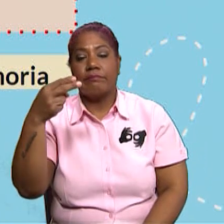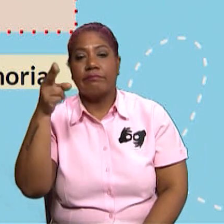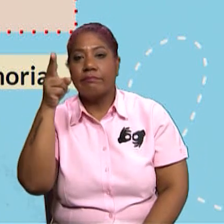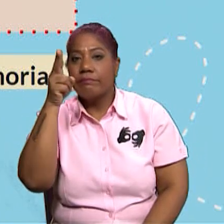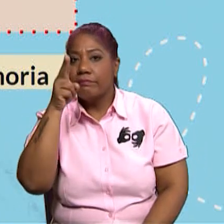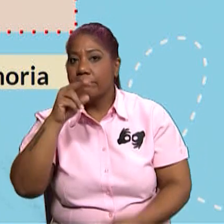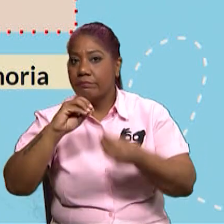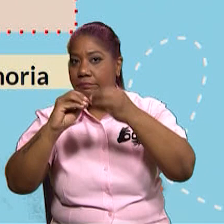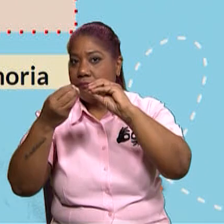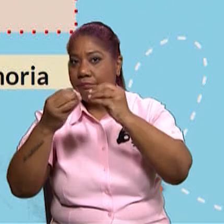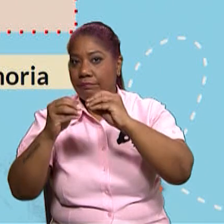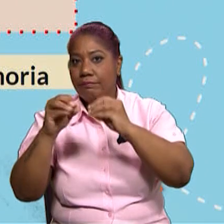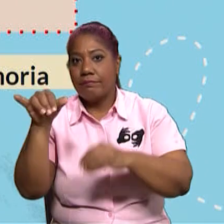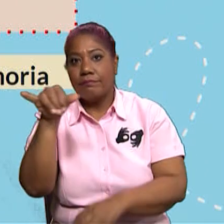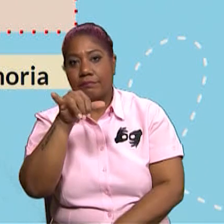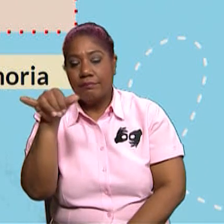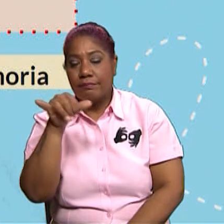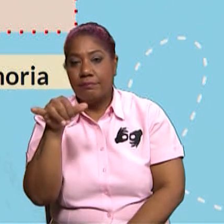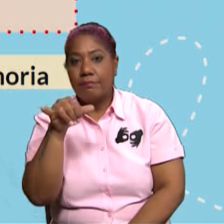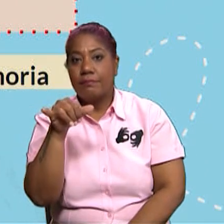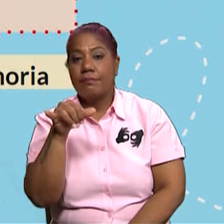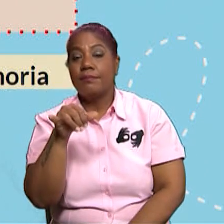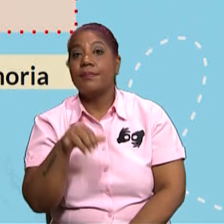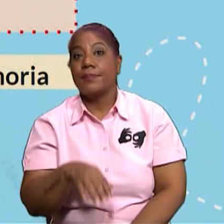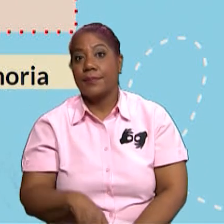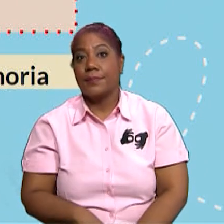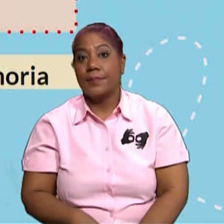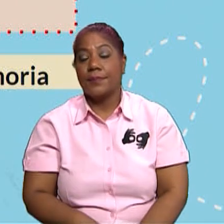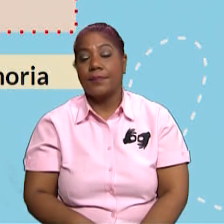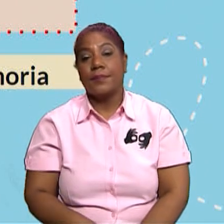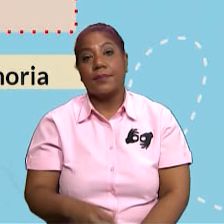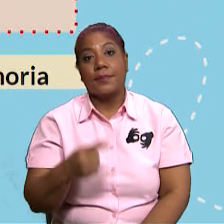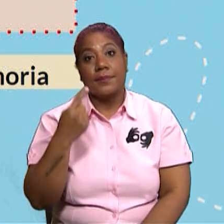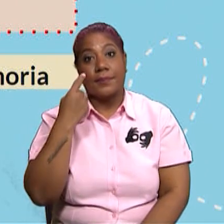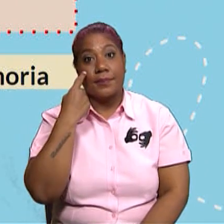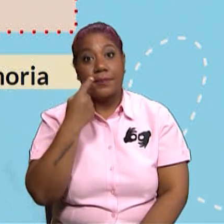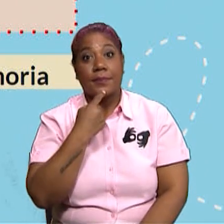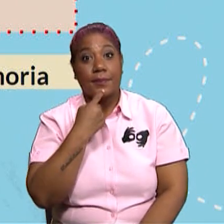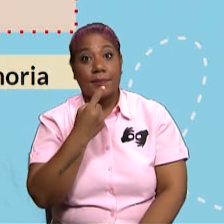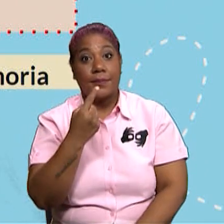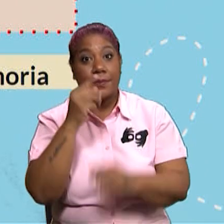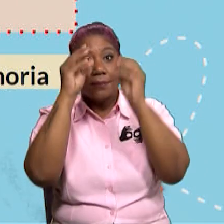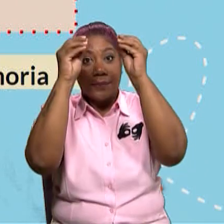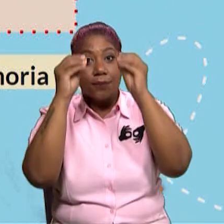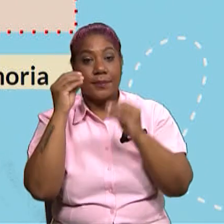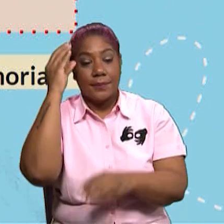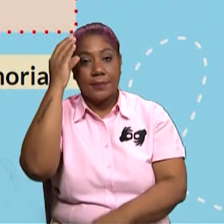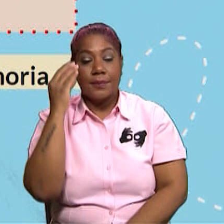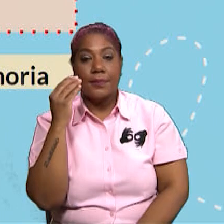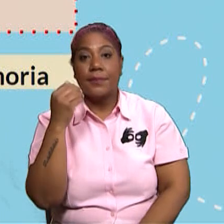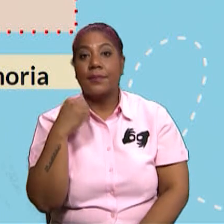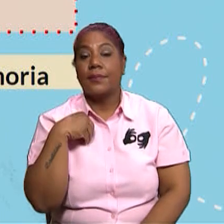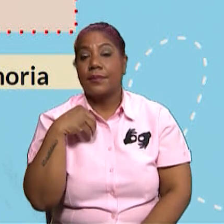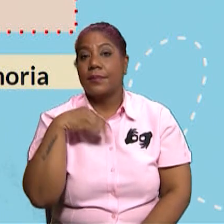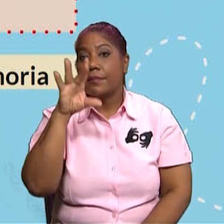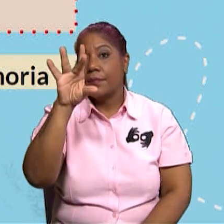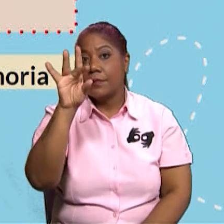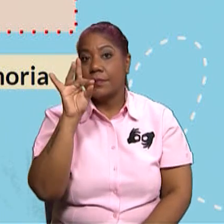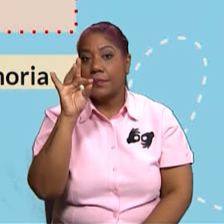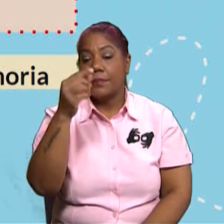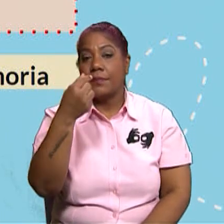número. Por ejemplo, si yo tengo cierta cantidad de galletas, vamos a elegir 8